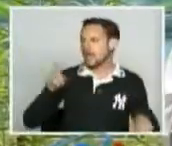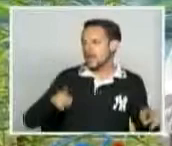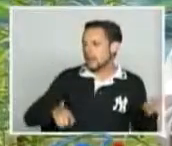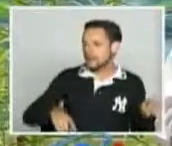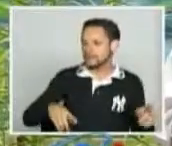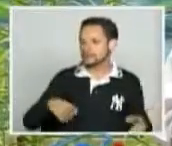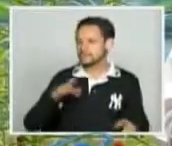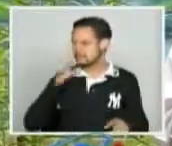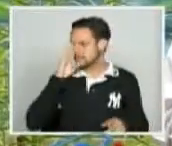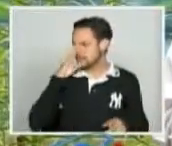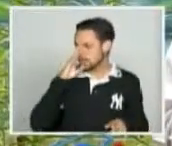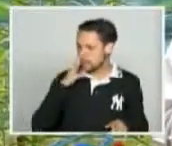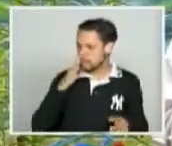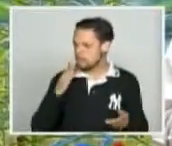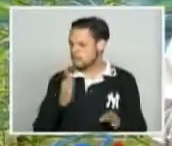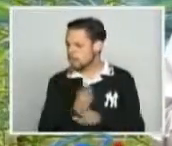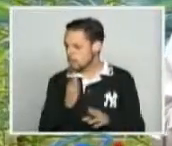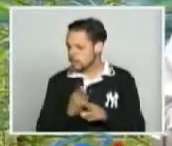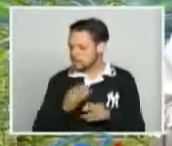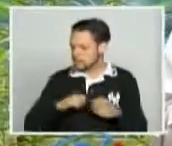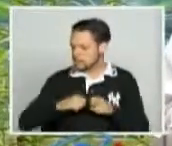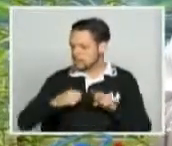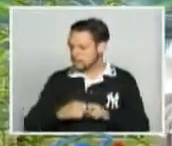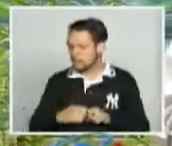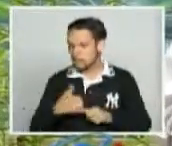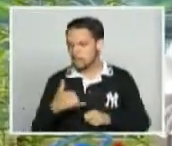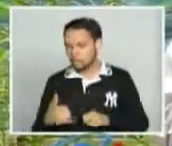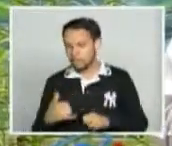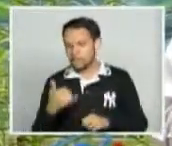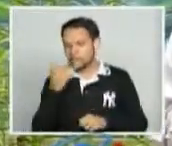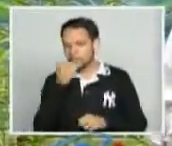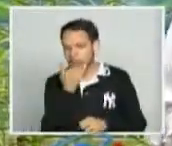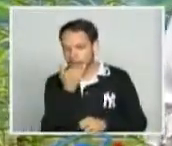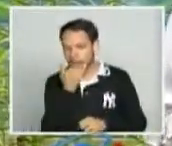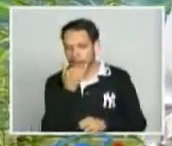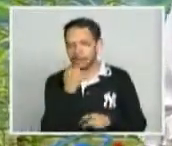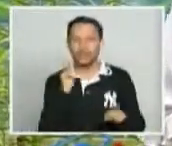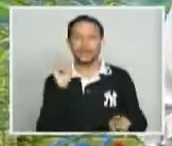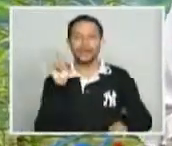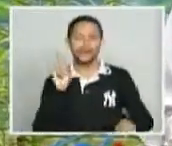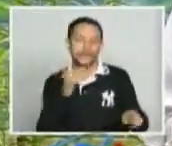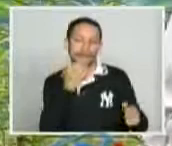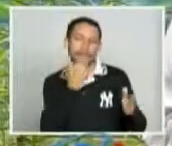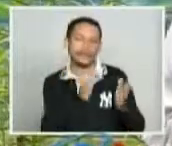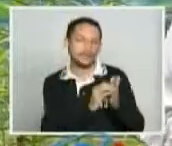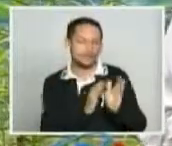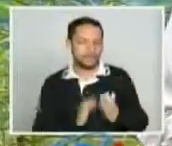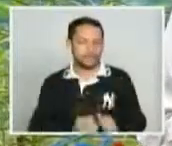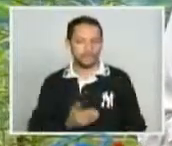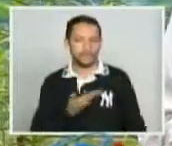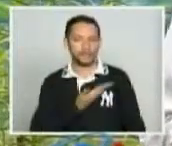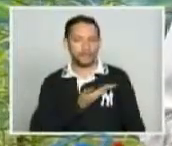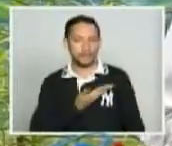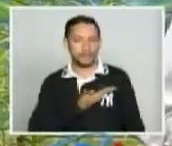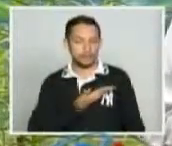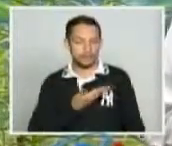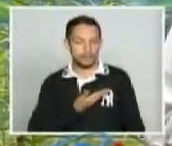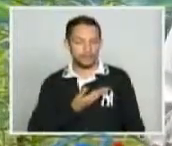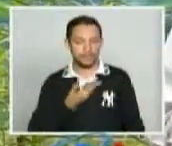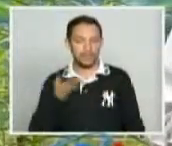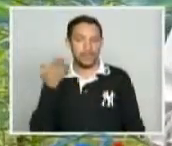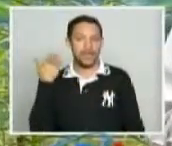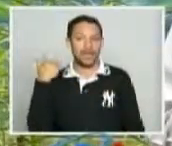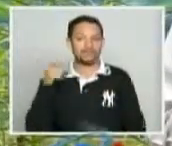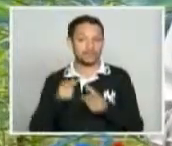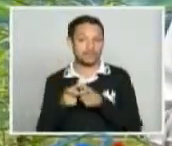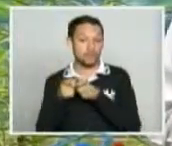muchos errores con este tratamiento. Por ejemplo, no es que mi mamá tenía una caja